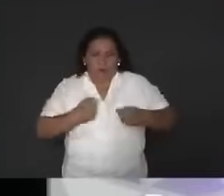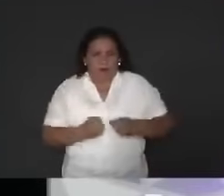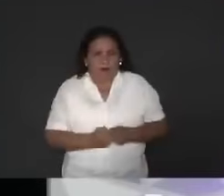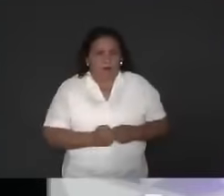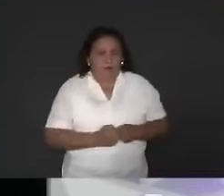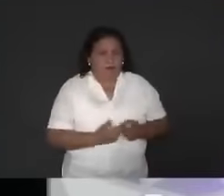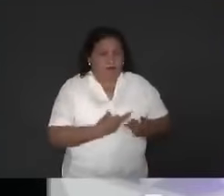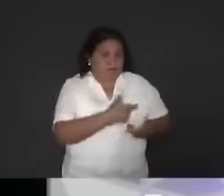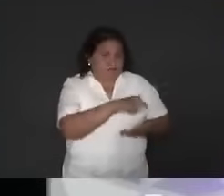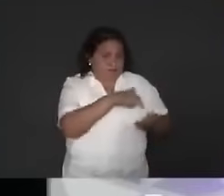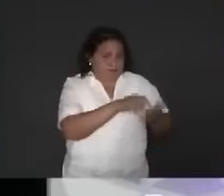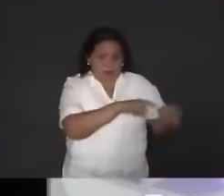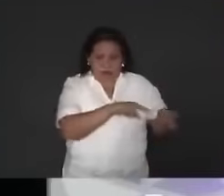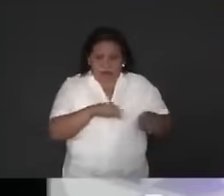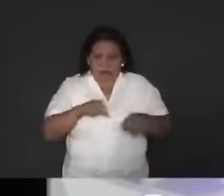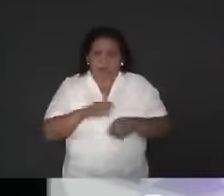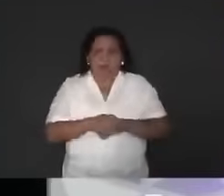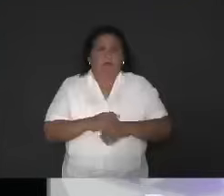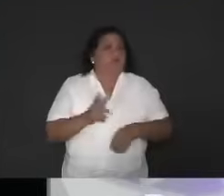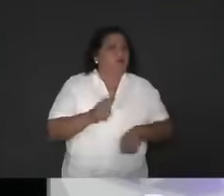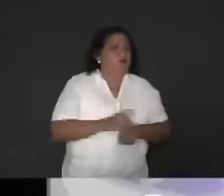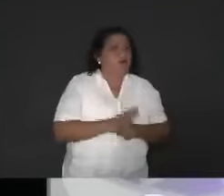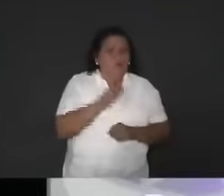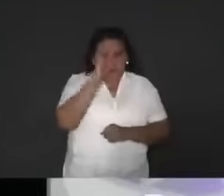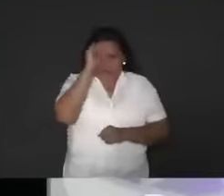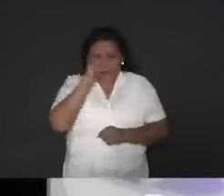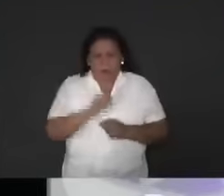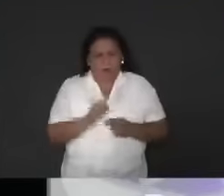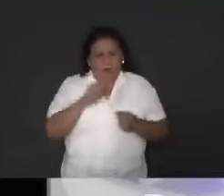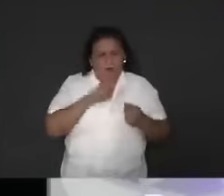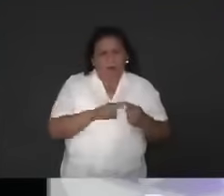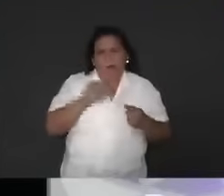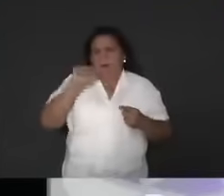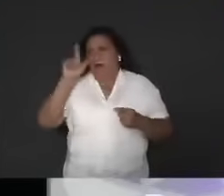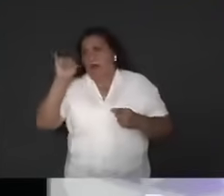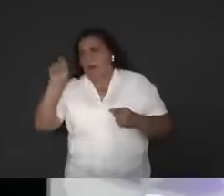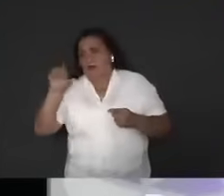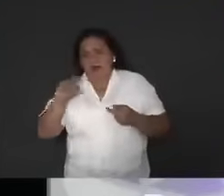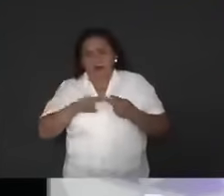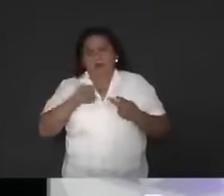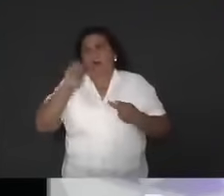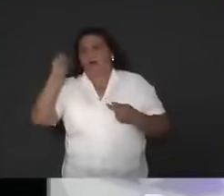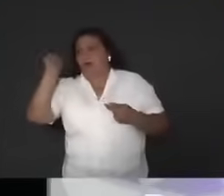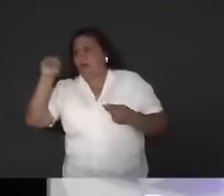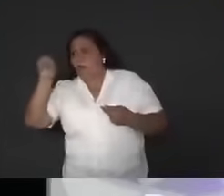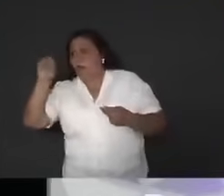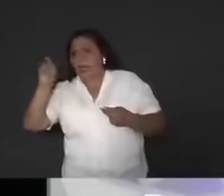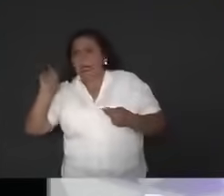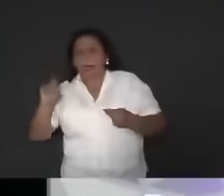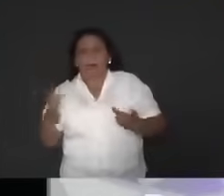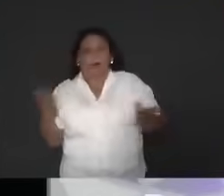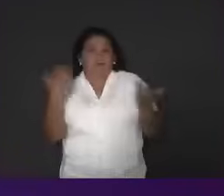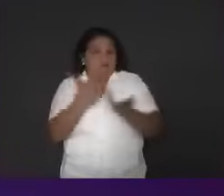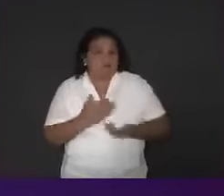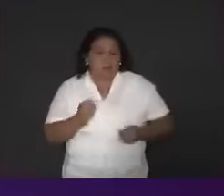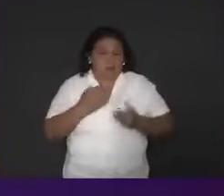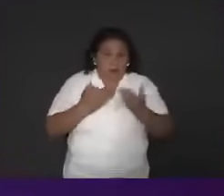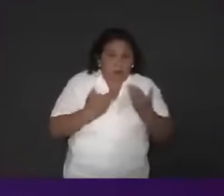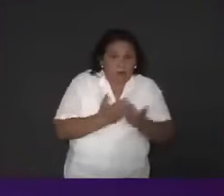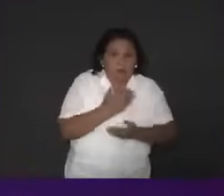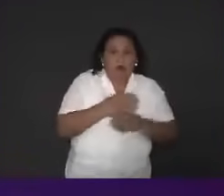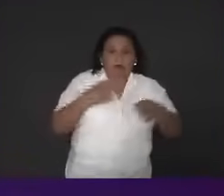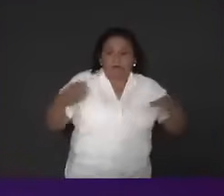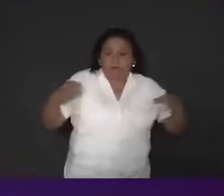gabinete con acuerdos con Alito, Marquito y mucho menos con acuerdos de los de Morena. Vamos a construir el nuevo